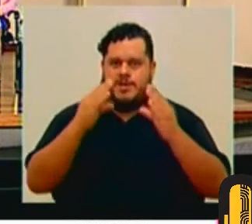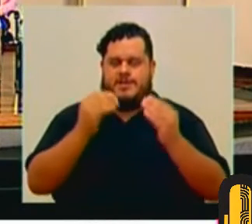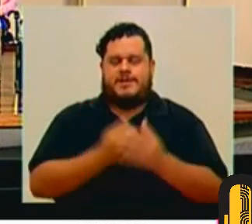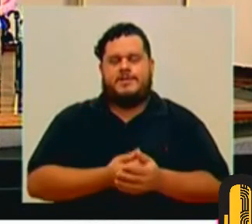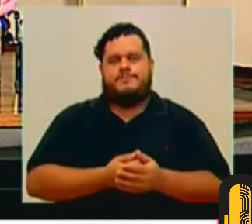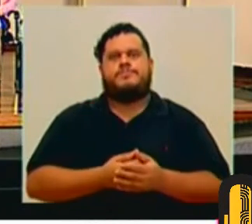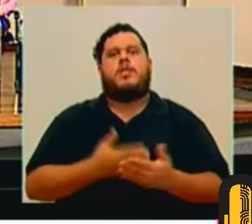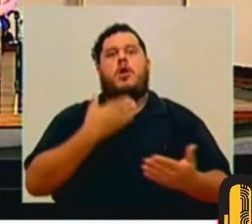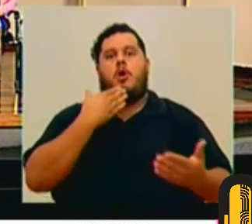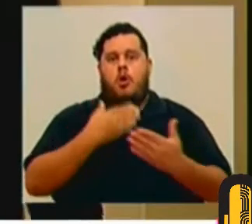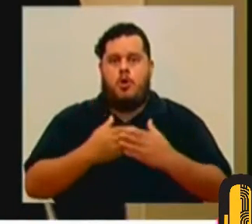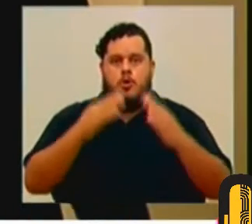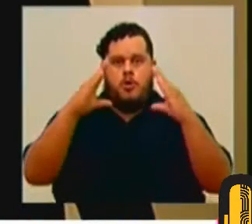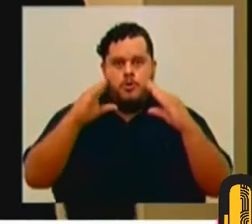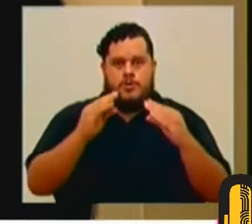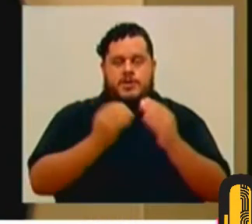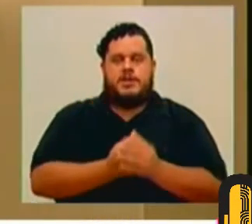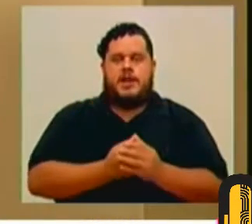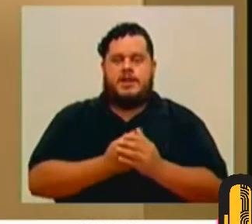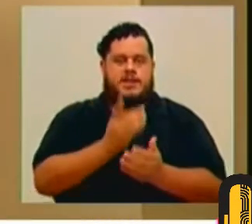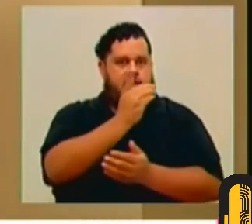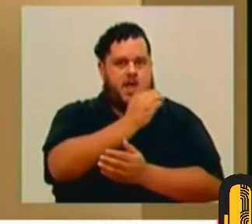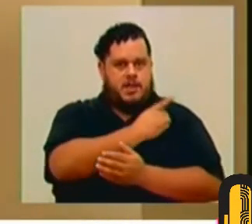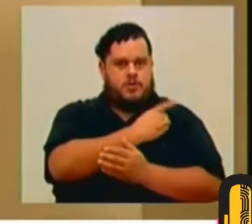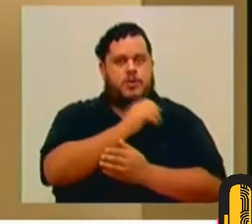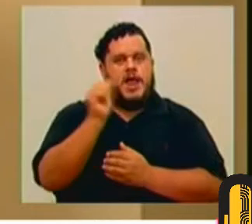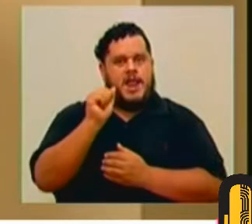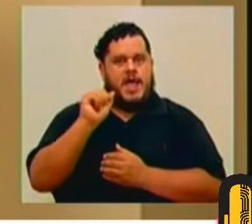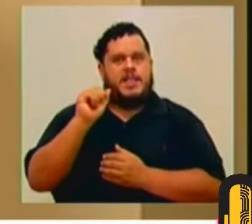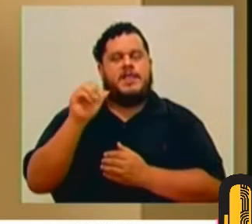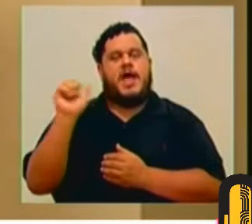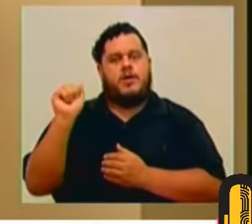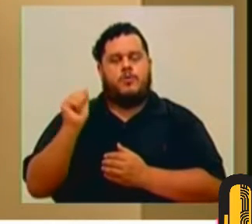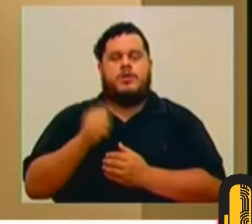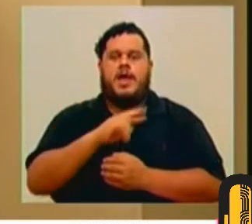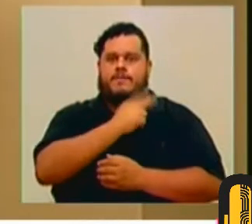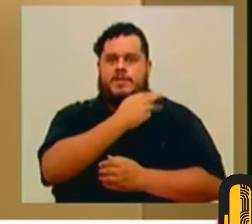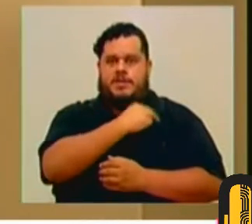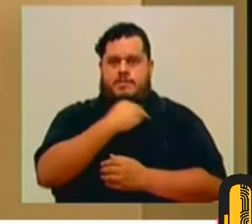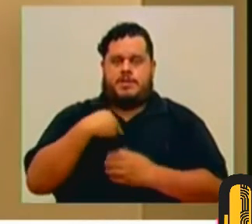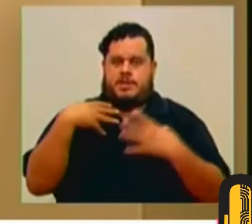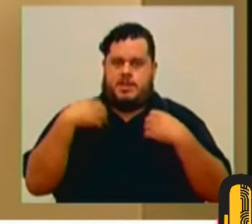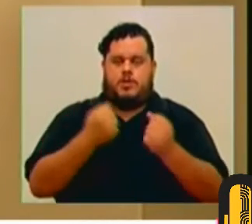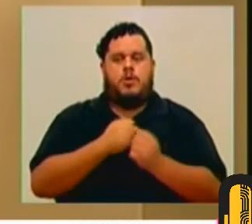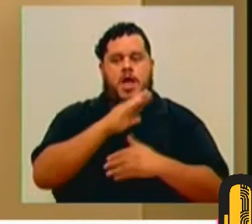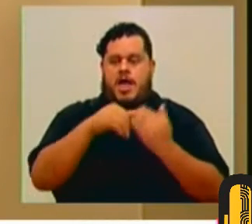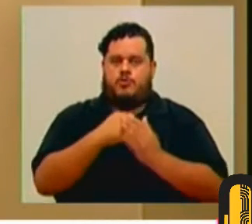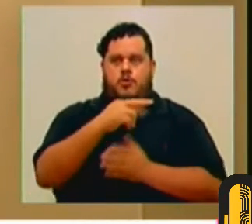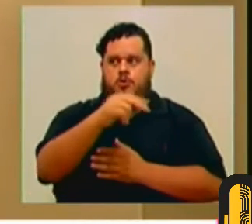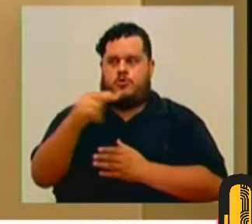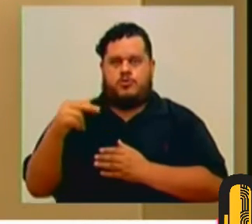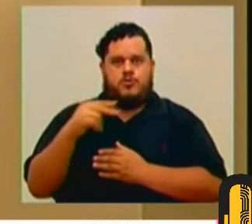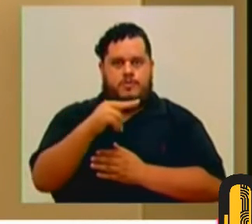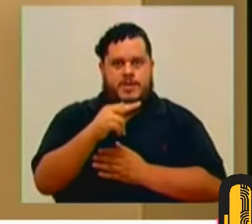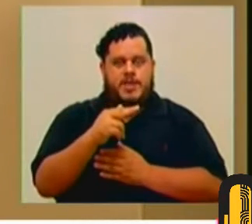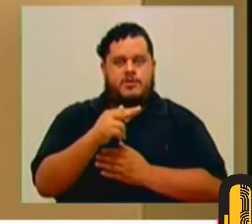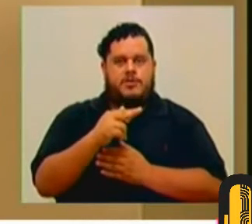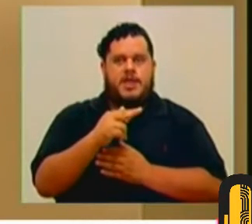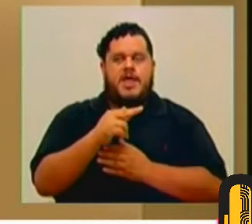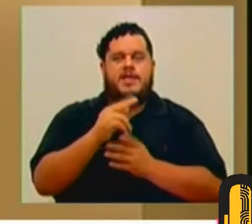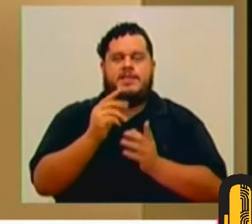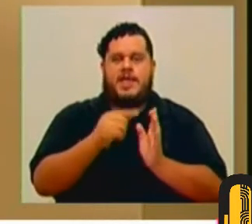Muy buenas tardes a la doctora Alejandra Acuña, viceministra de Salud, a los compañeros y compañeras de